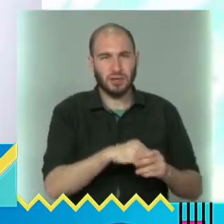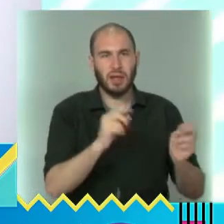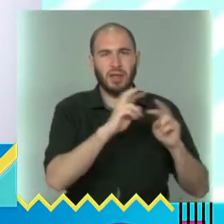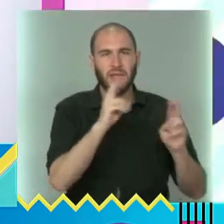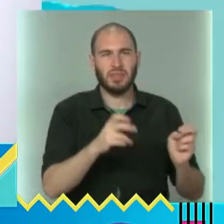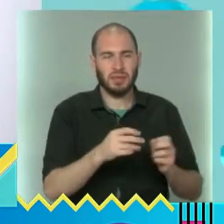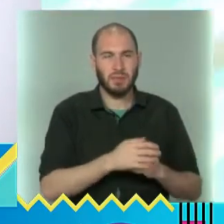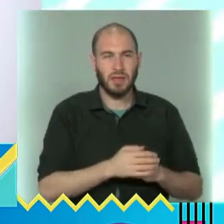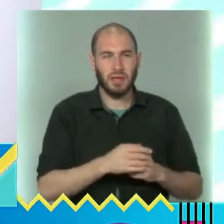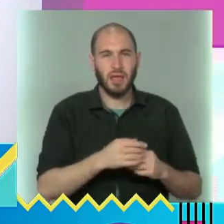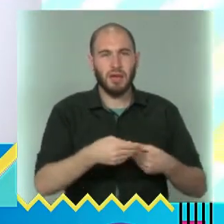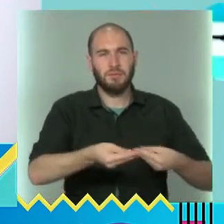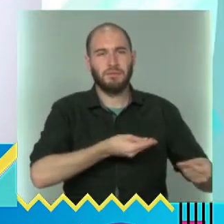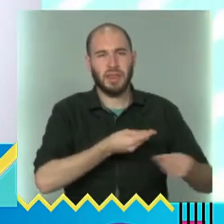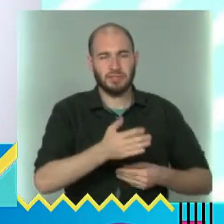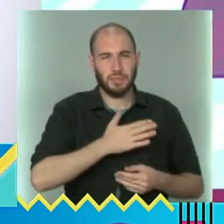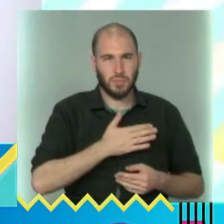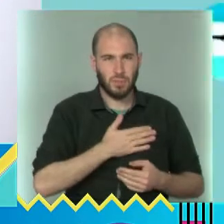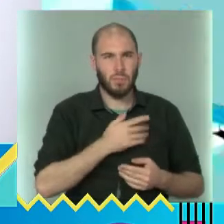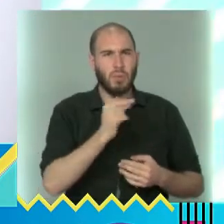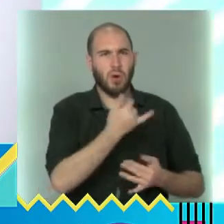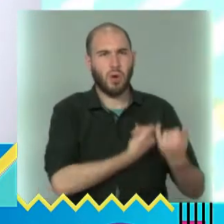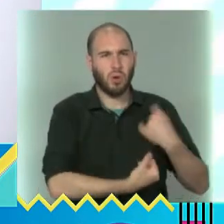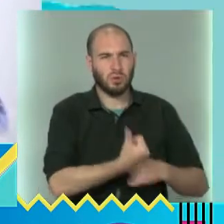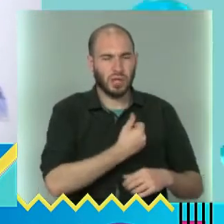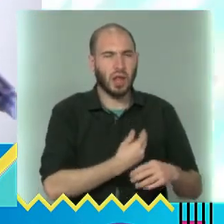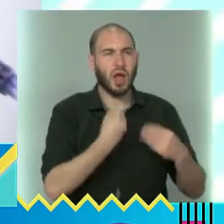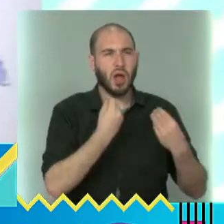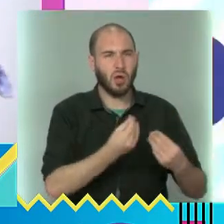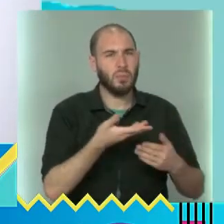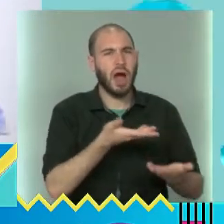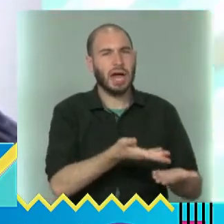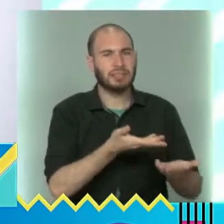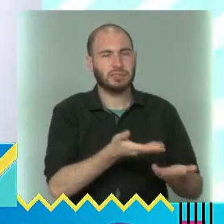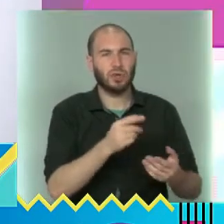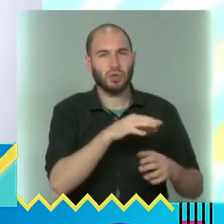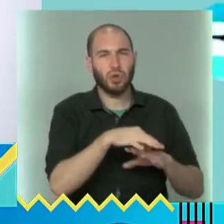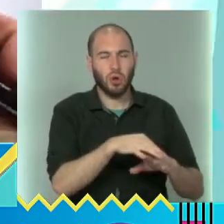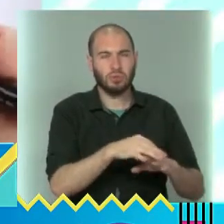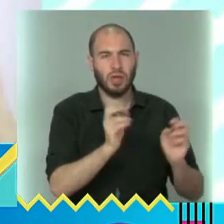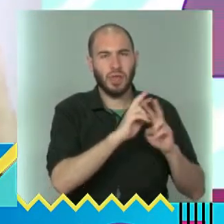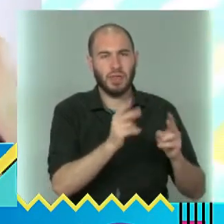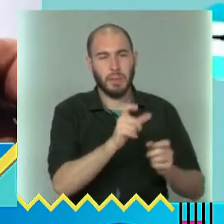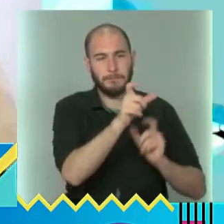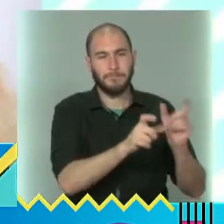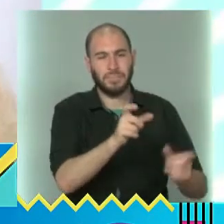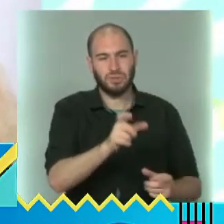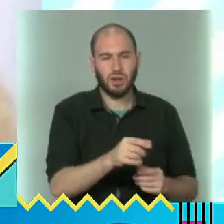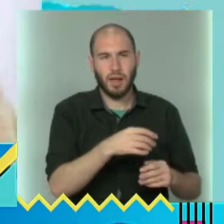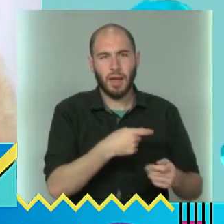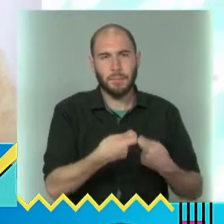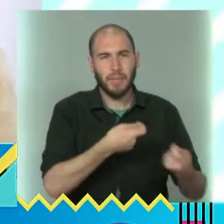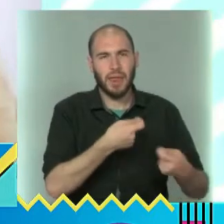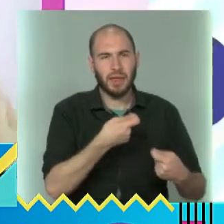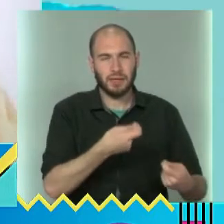está relacionado con las finanzas personales? ¿Nos podrías contar un poquito cómo se puede asesorar desde el coach acerca de aquellas personas que tienen que manejar